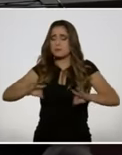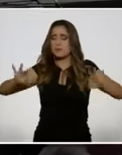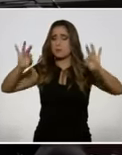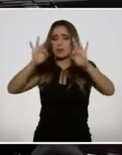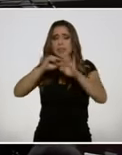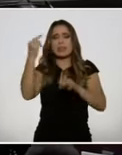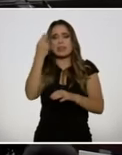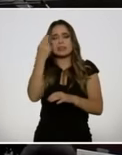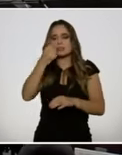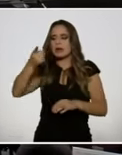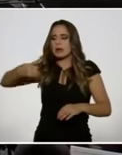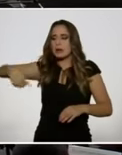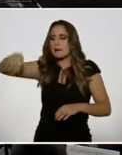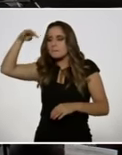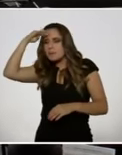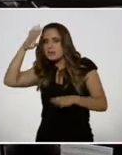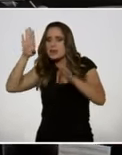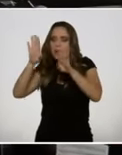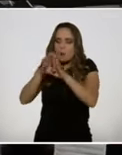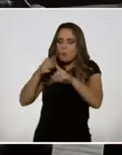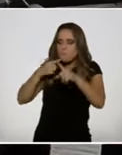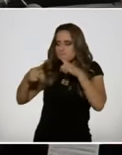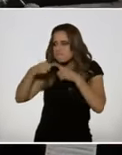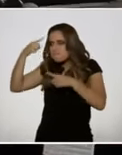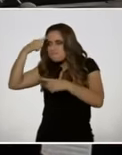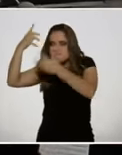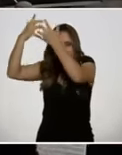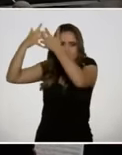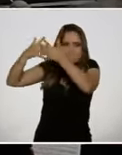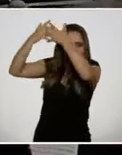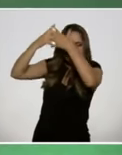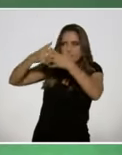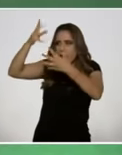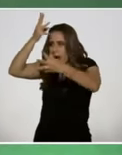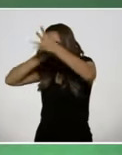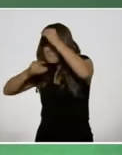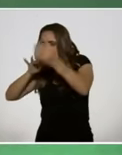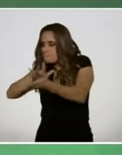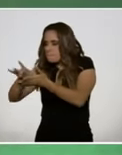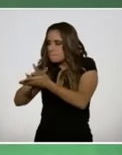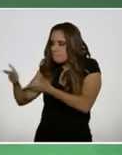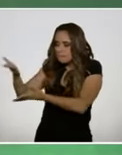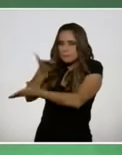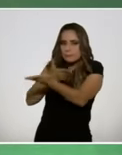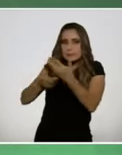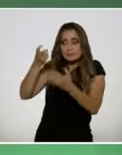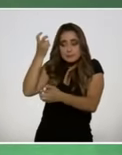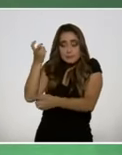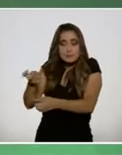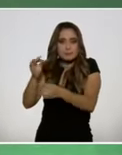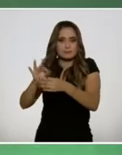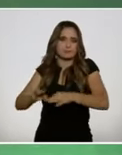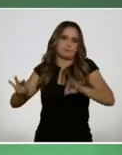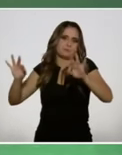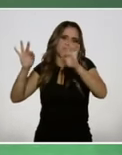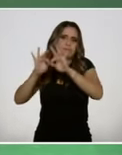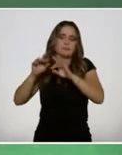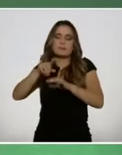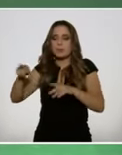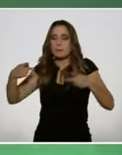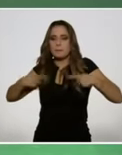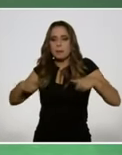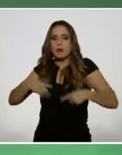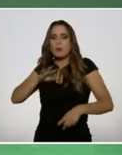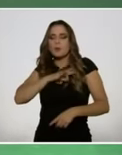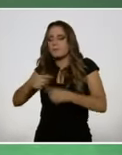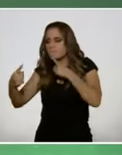precisamente fortalecer el pensamiento crítico, propositivo y de aprendizaje colaborativo, que exista ese diálogo entre